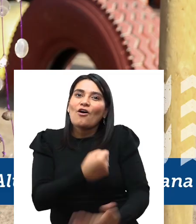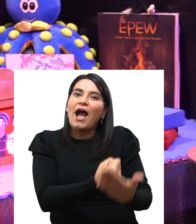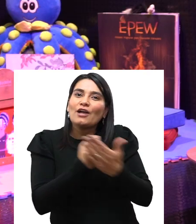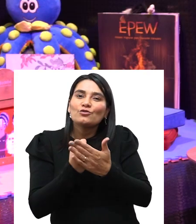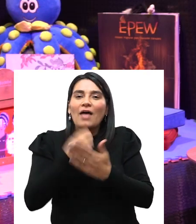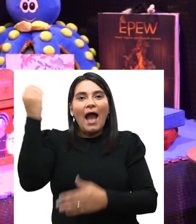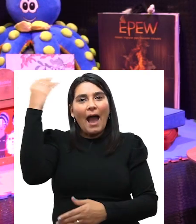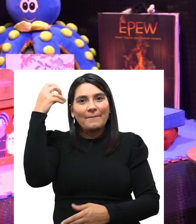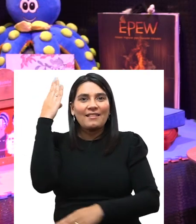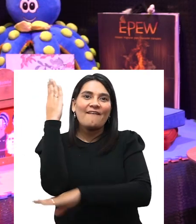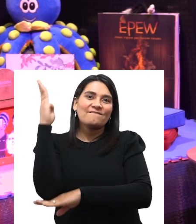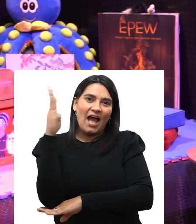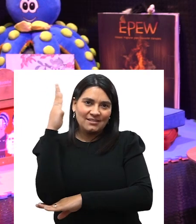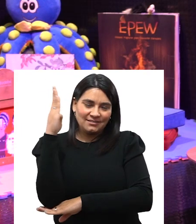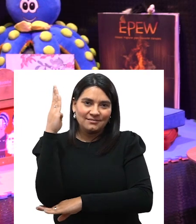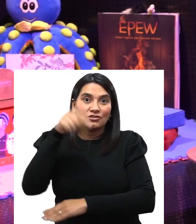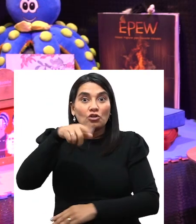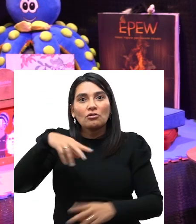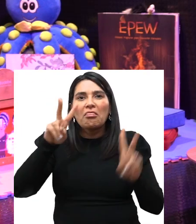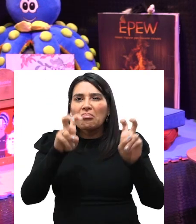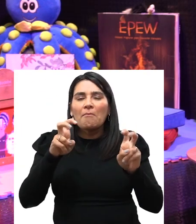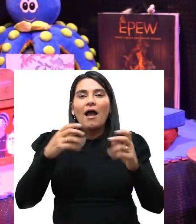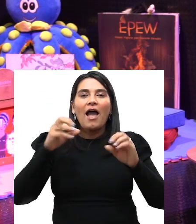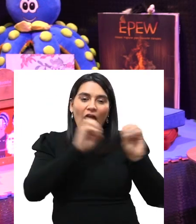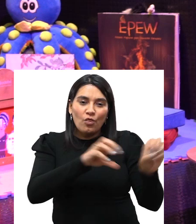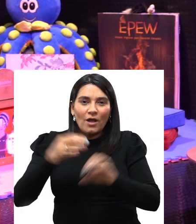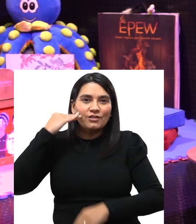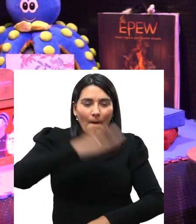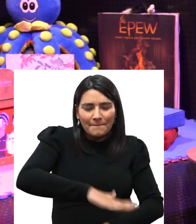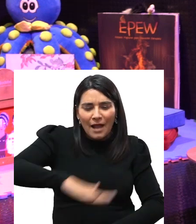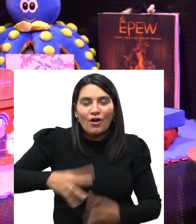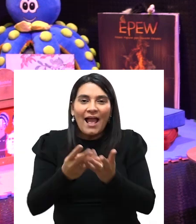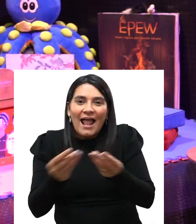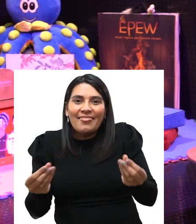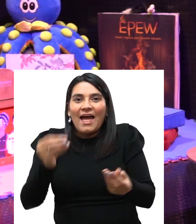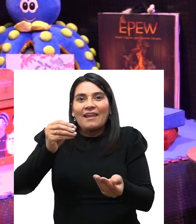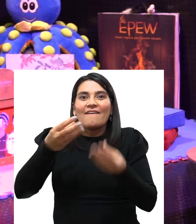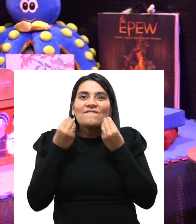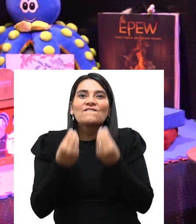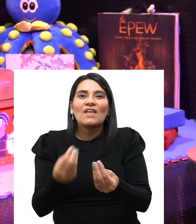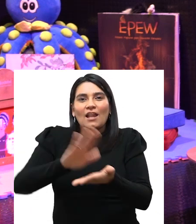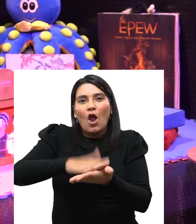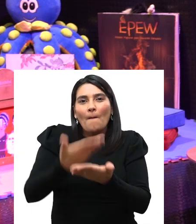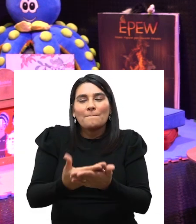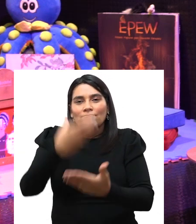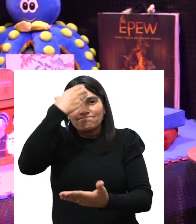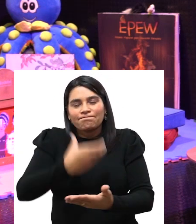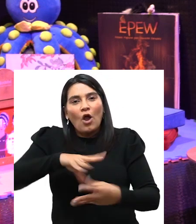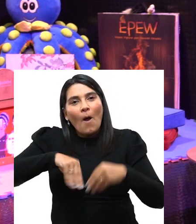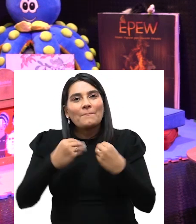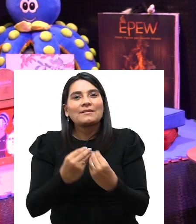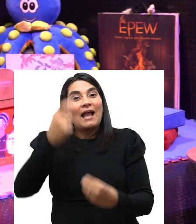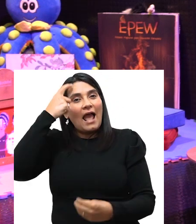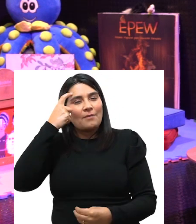en ese sentido, cuando hablamos de educación parvularia de calidad y de bienestar integral, necesariamente creemos que es